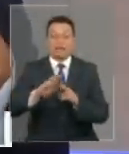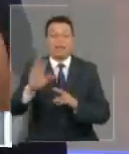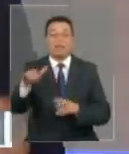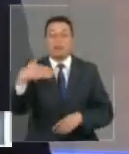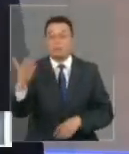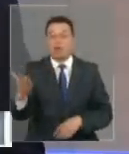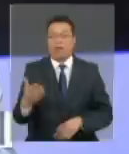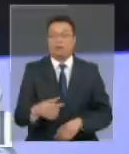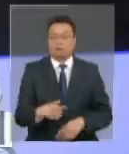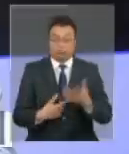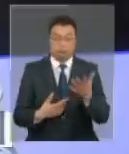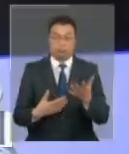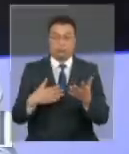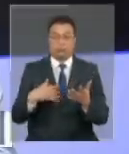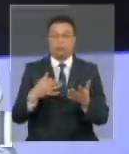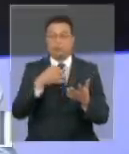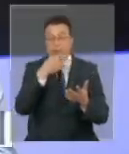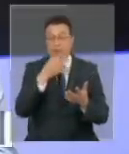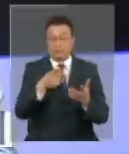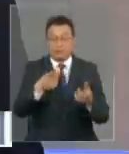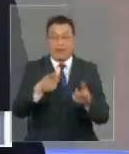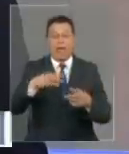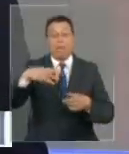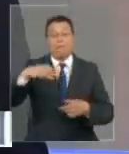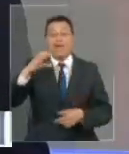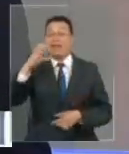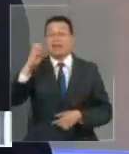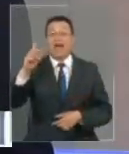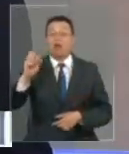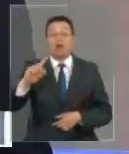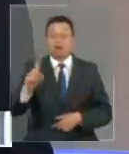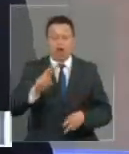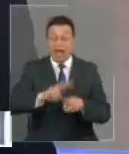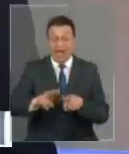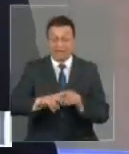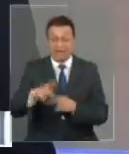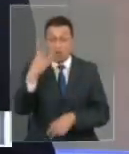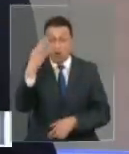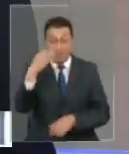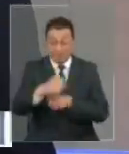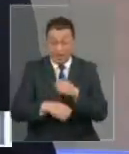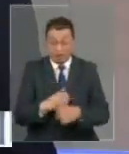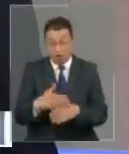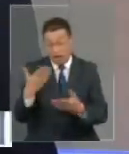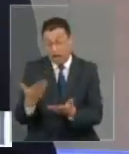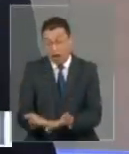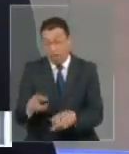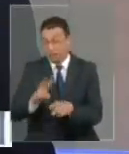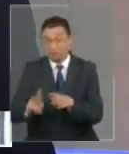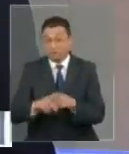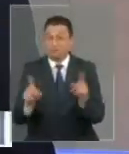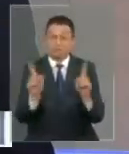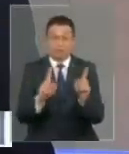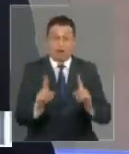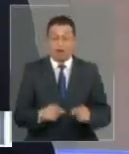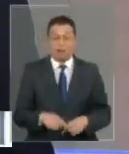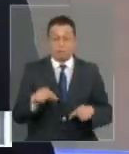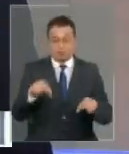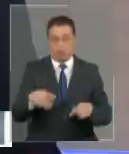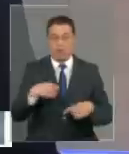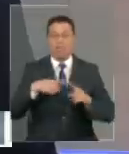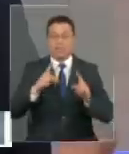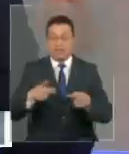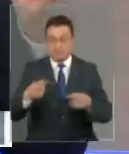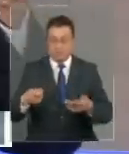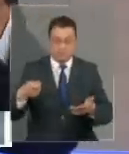después. Yo quiero decir que lo que el mercado no ha hecho en 40 años no lo va a hacer ahora. Hoy día yo soy partidario de